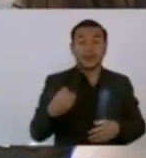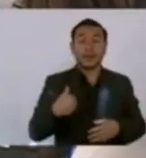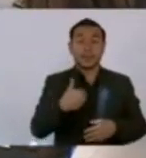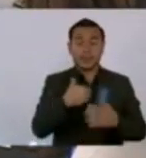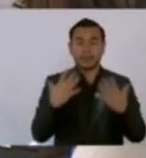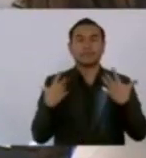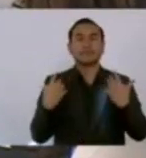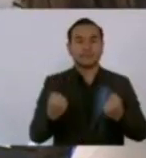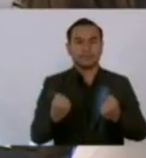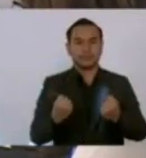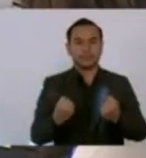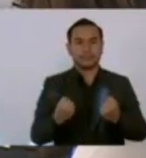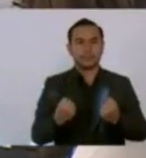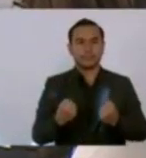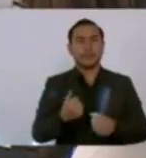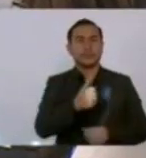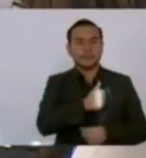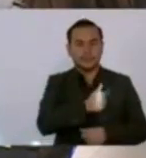Salud.